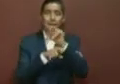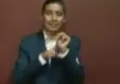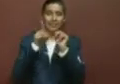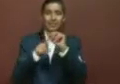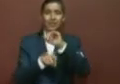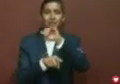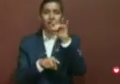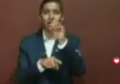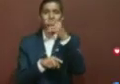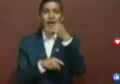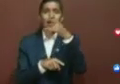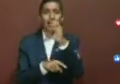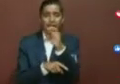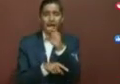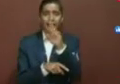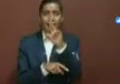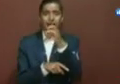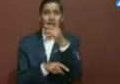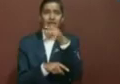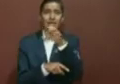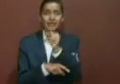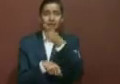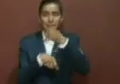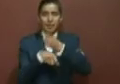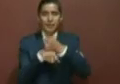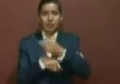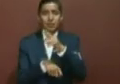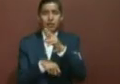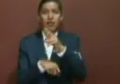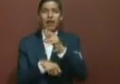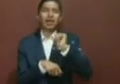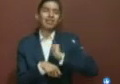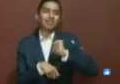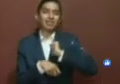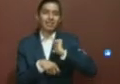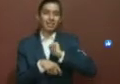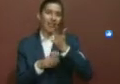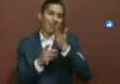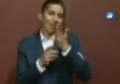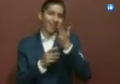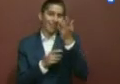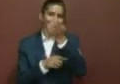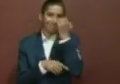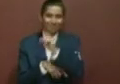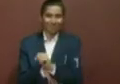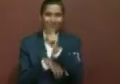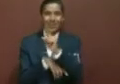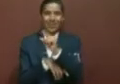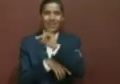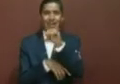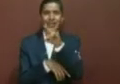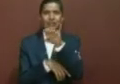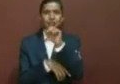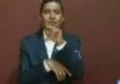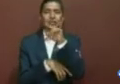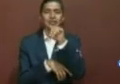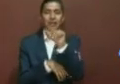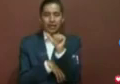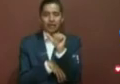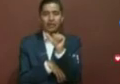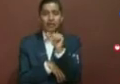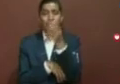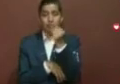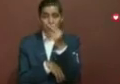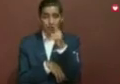Jorge Reyes, el 1 de noviembre, en el antiguo colegio jesuita. Y también vamos a llevar a cabo el Festival de Música el 9